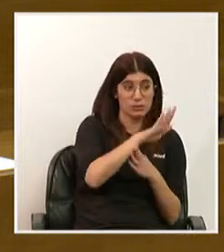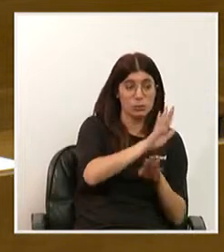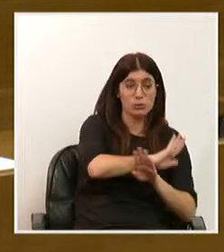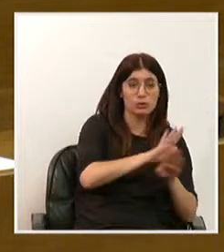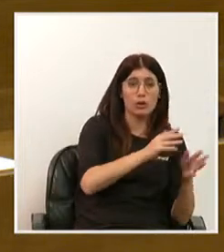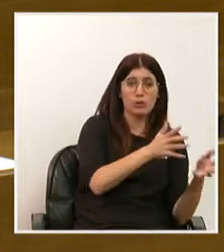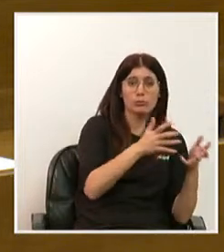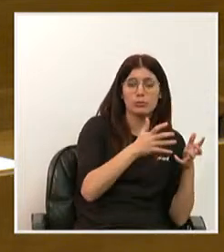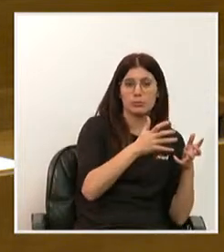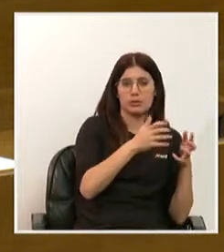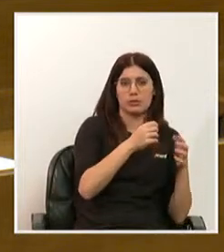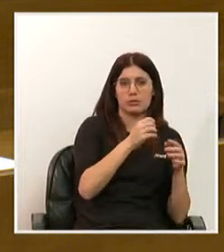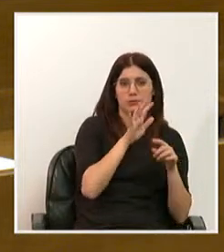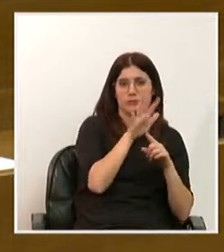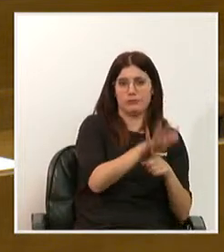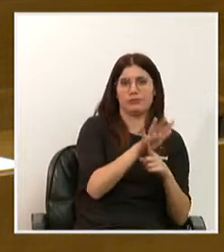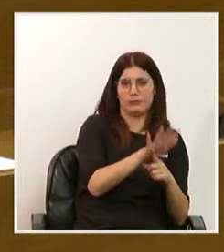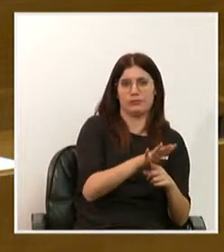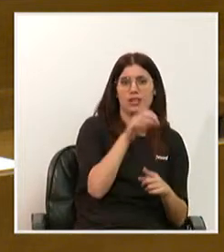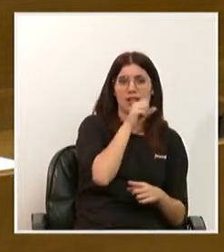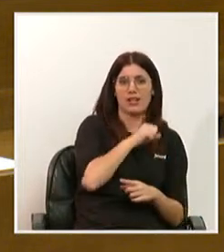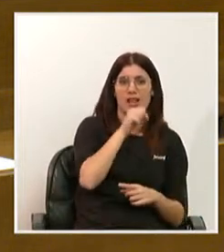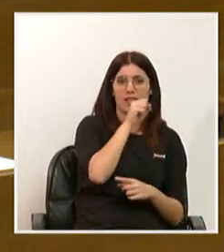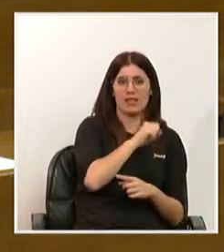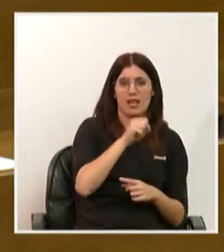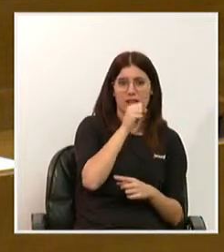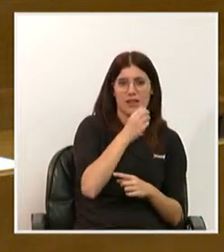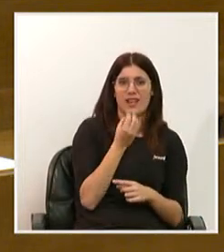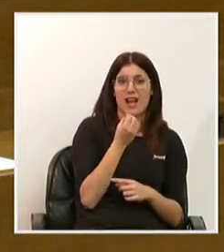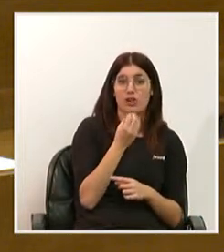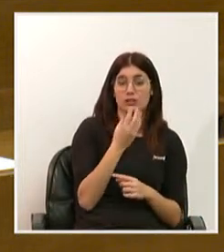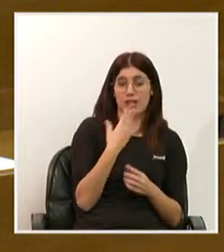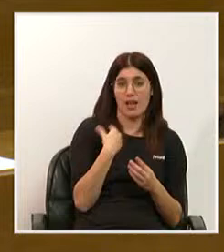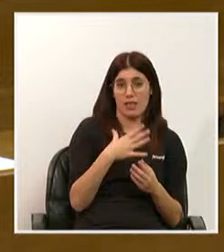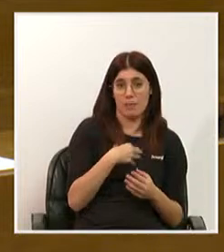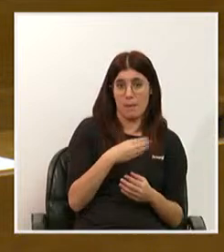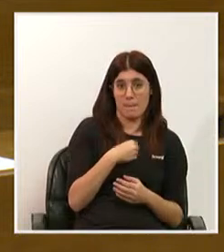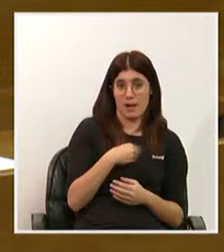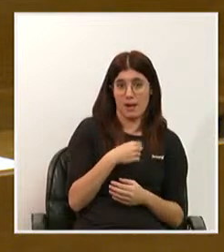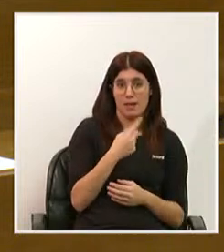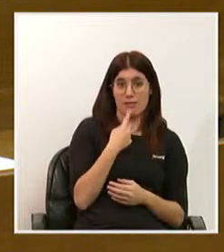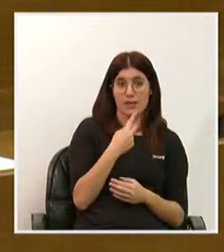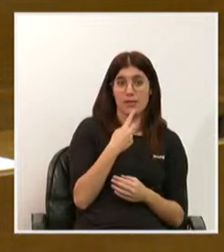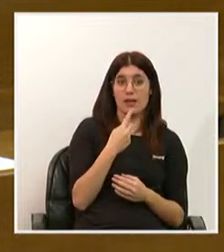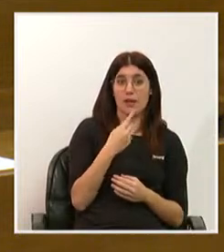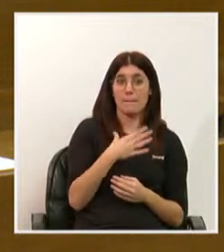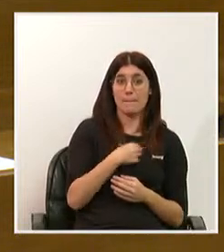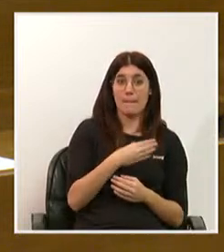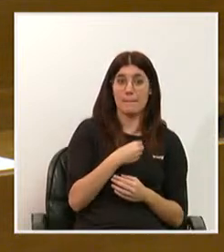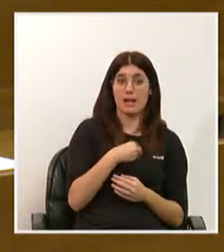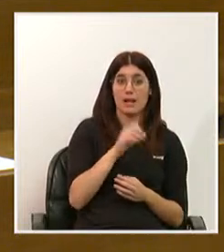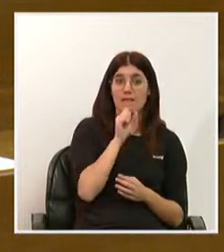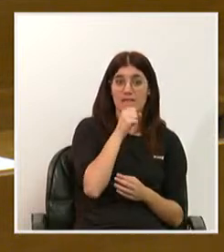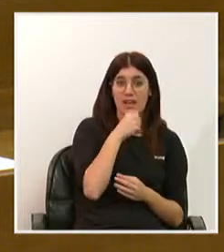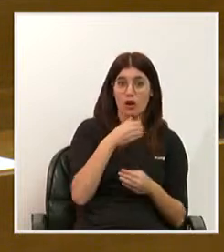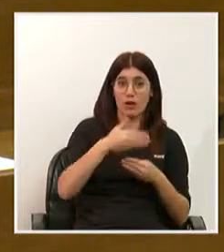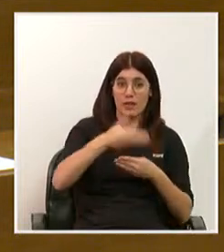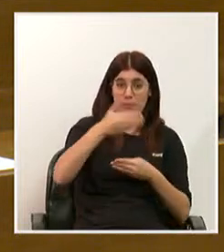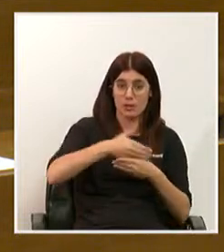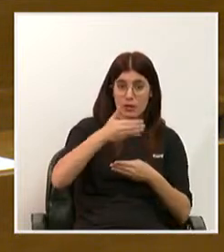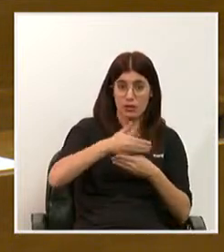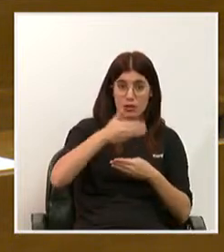CBR aqu de la rosa de Paper aquella que esta paper de peri